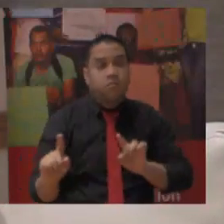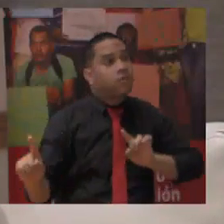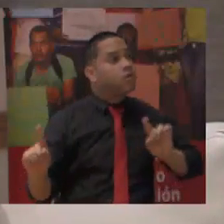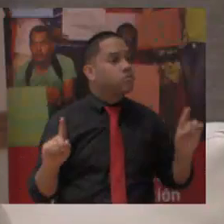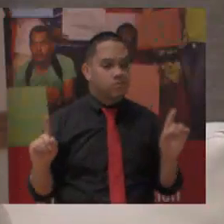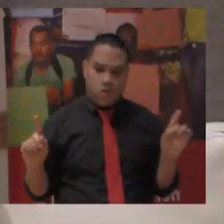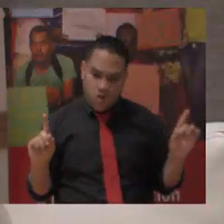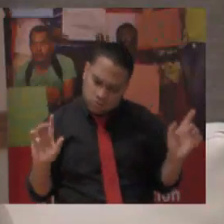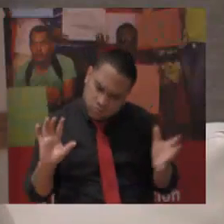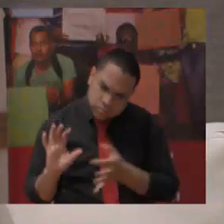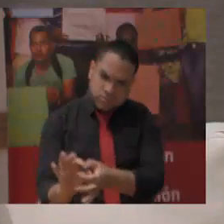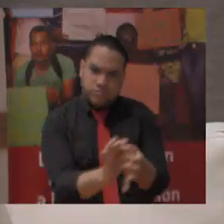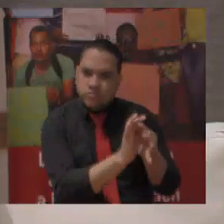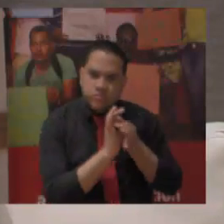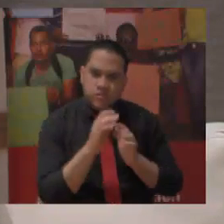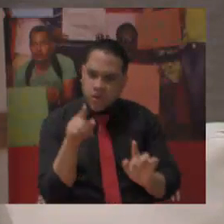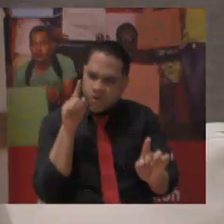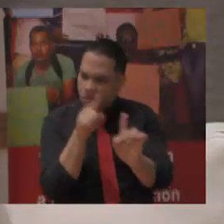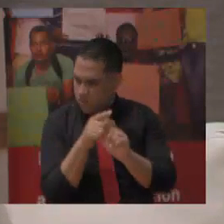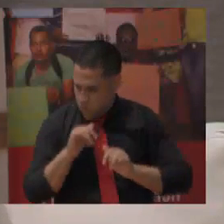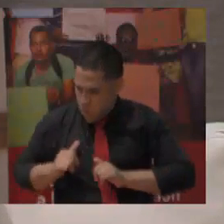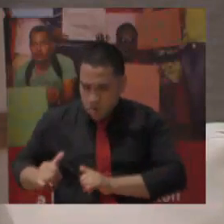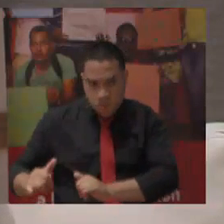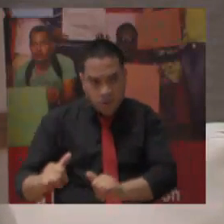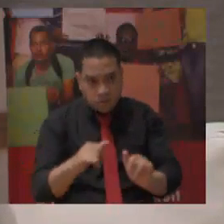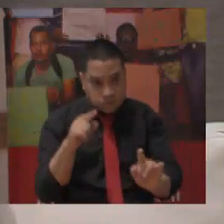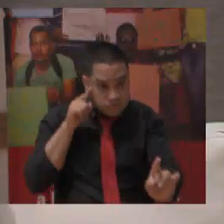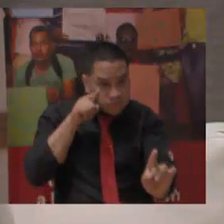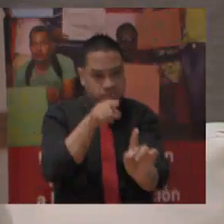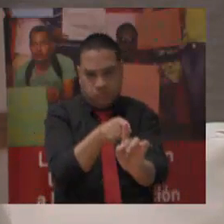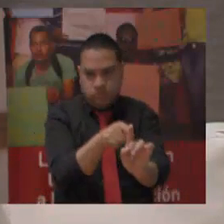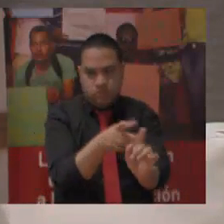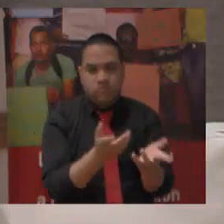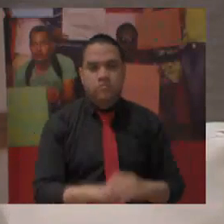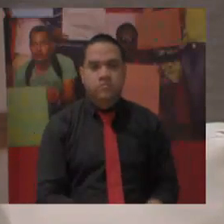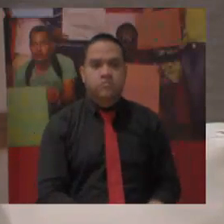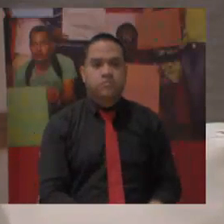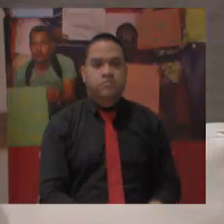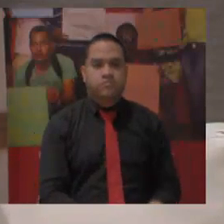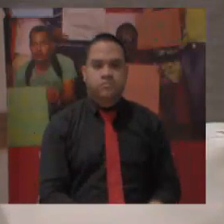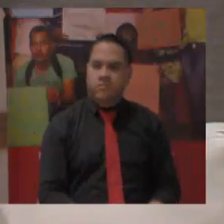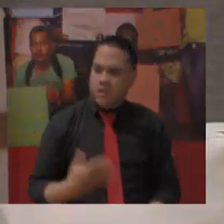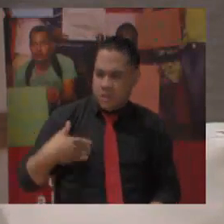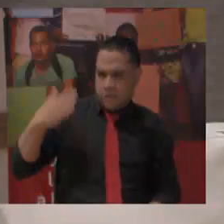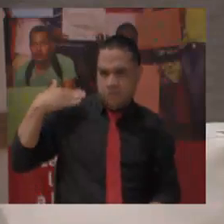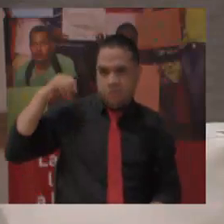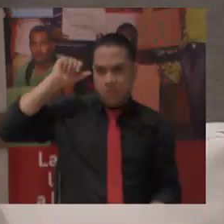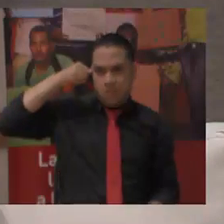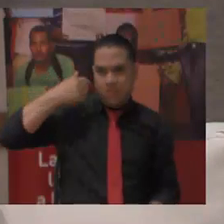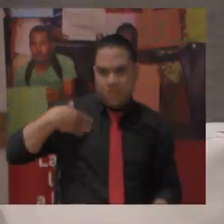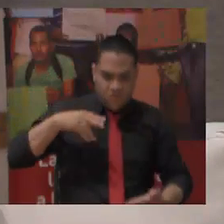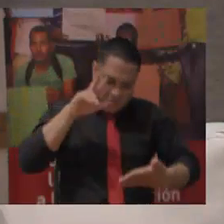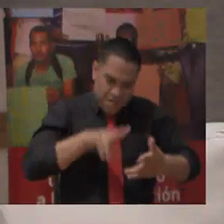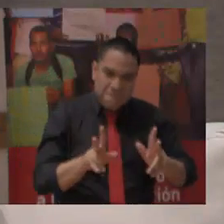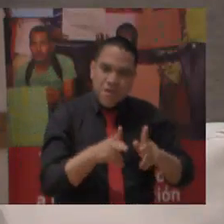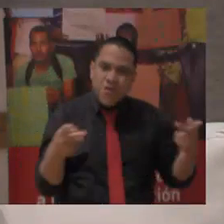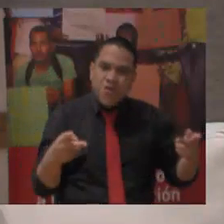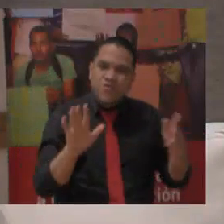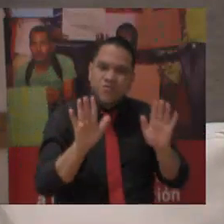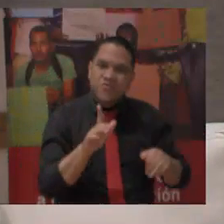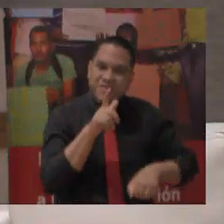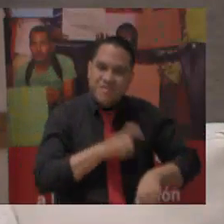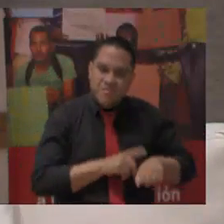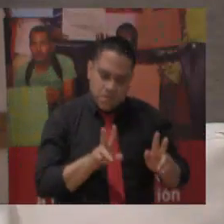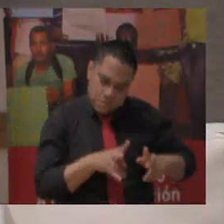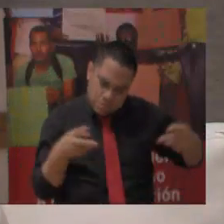verdad buscando los mismos objetivos. Hace unos días leía en El Tiempo a